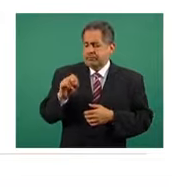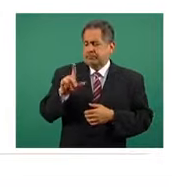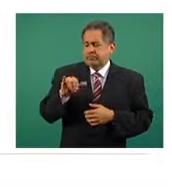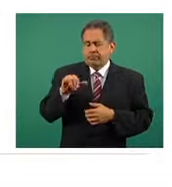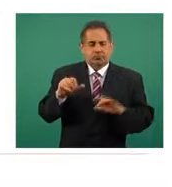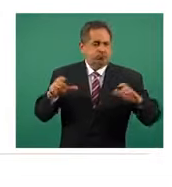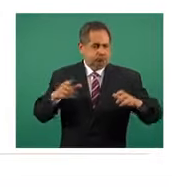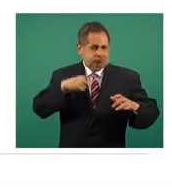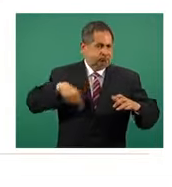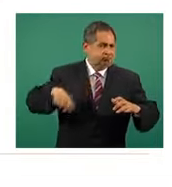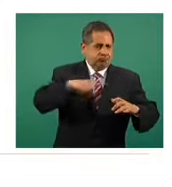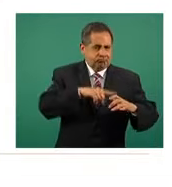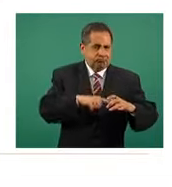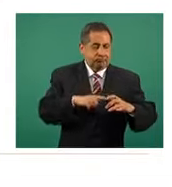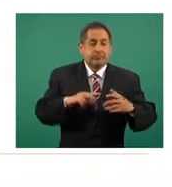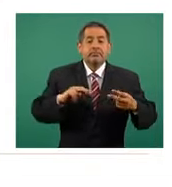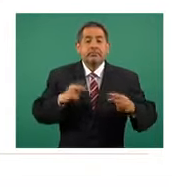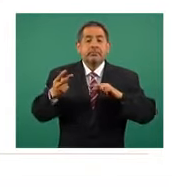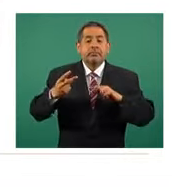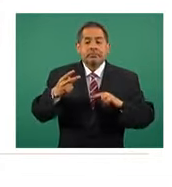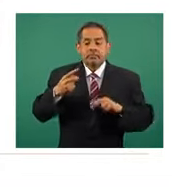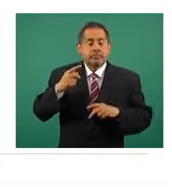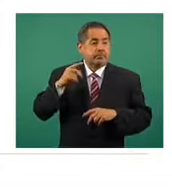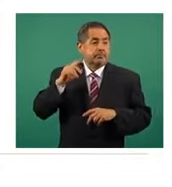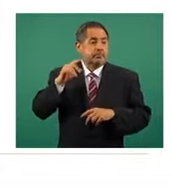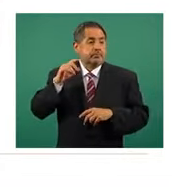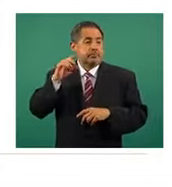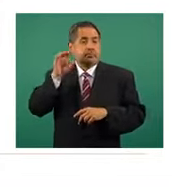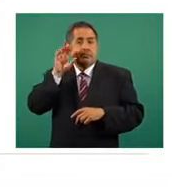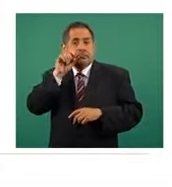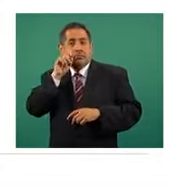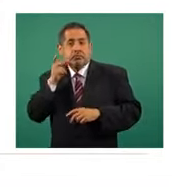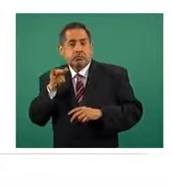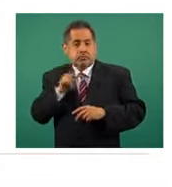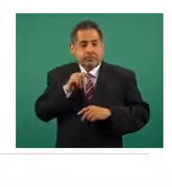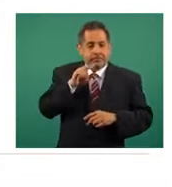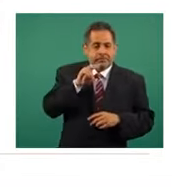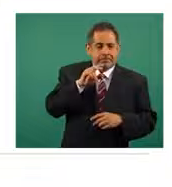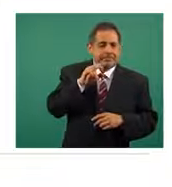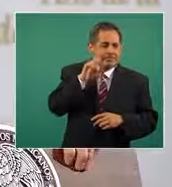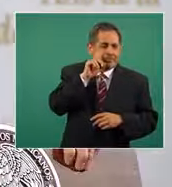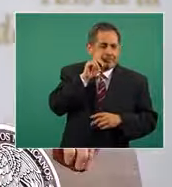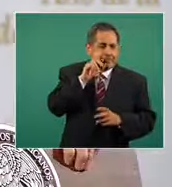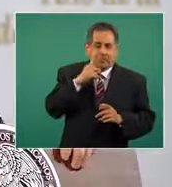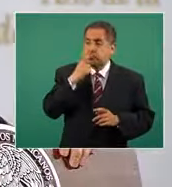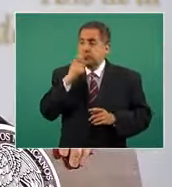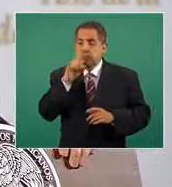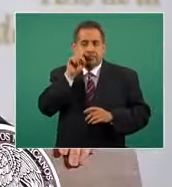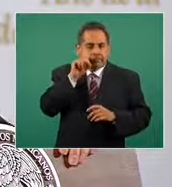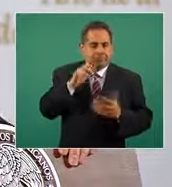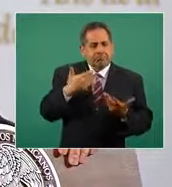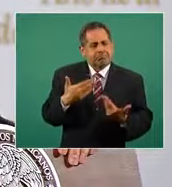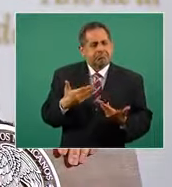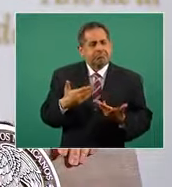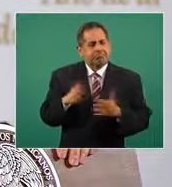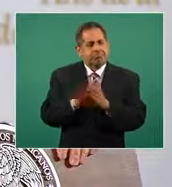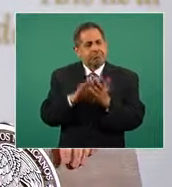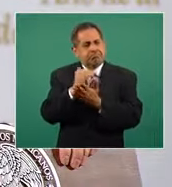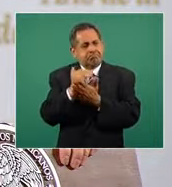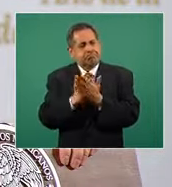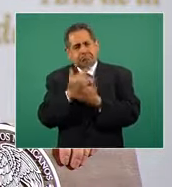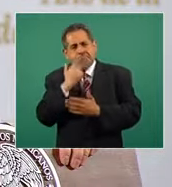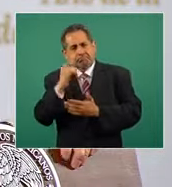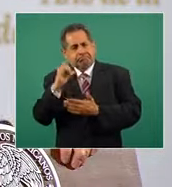pasado recientemente al revés, de semáforo rojo a semáforo naranja, y eso es también sugerente de la tendencia a reducción. La siguiente,